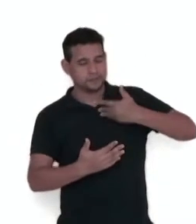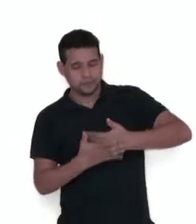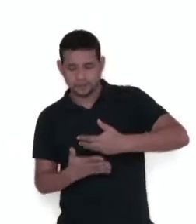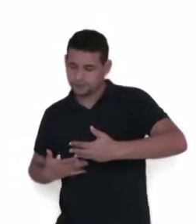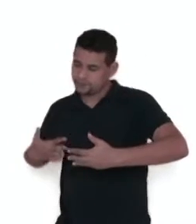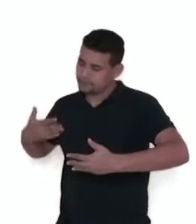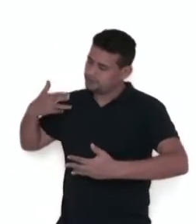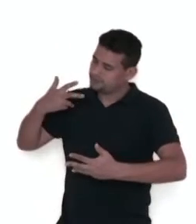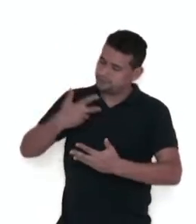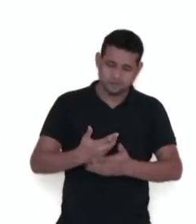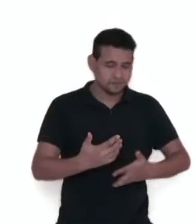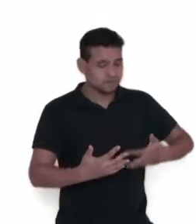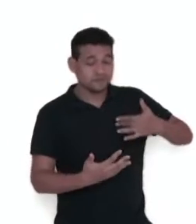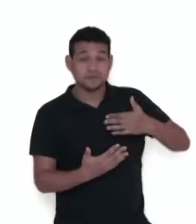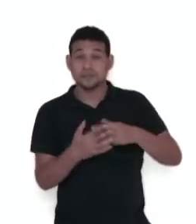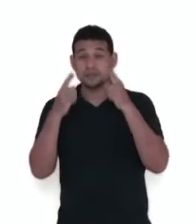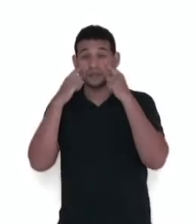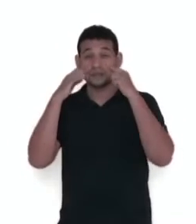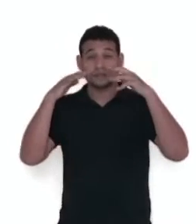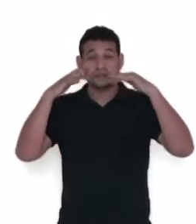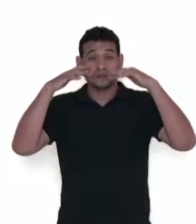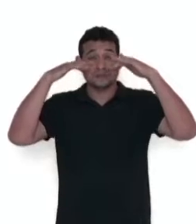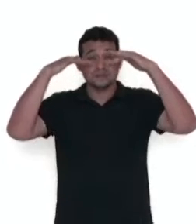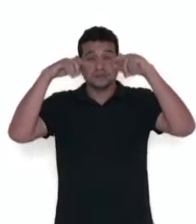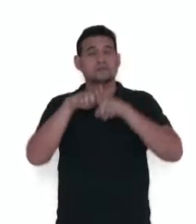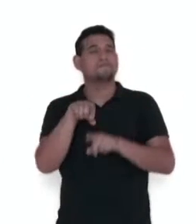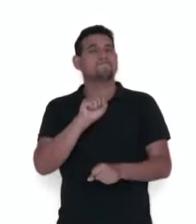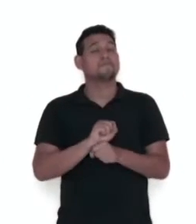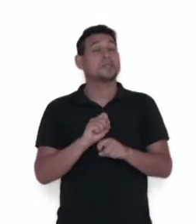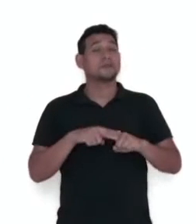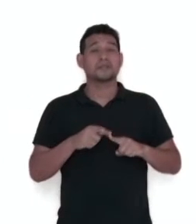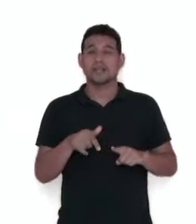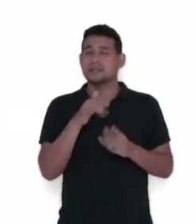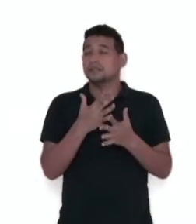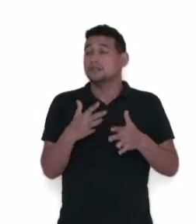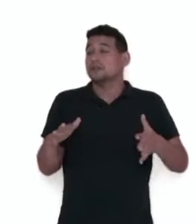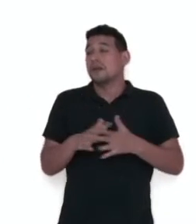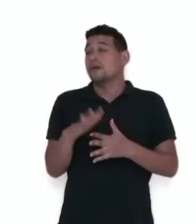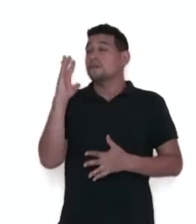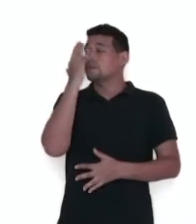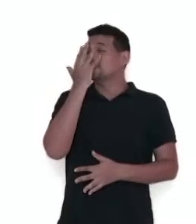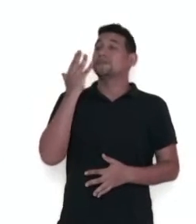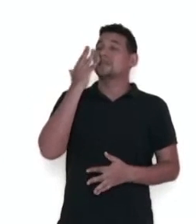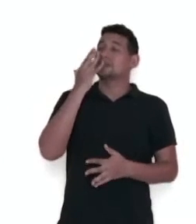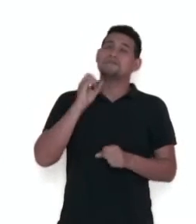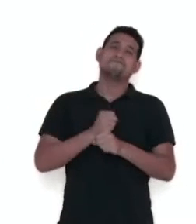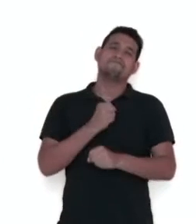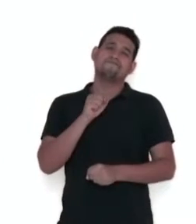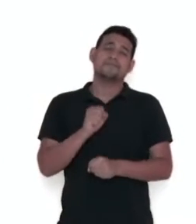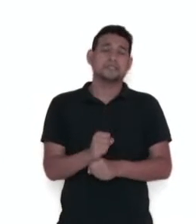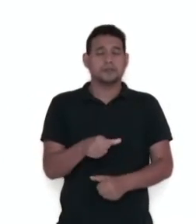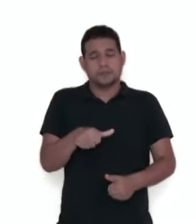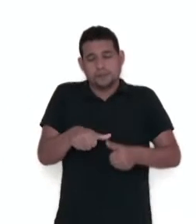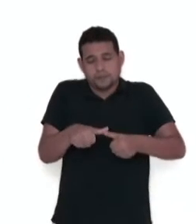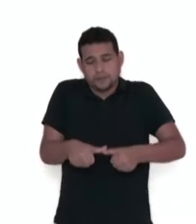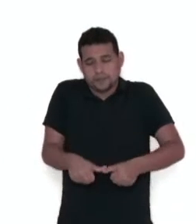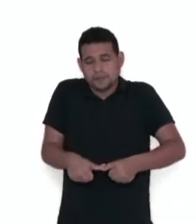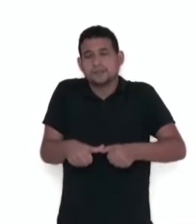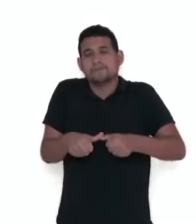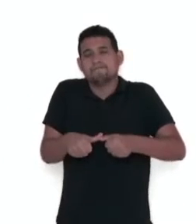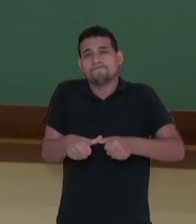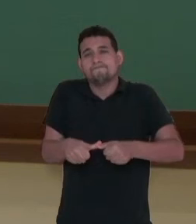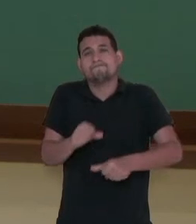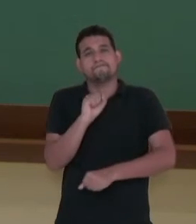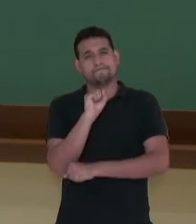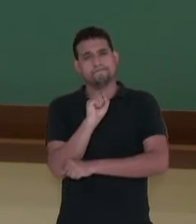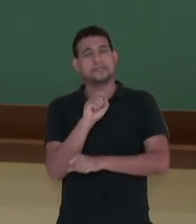se llenaron de amaneceres, y del mar se enamoró, y su cuerpo se enraizó en el